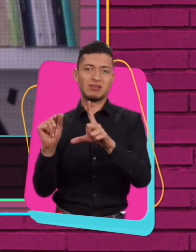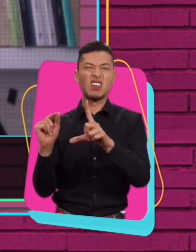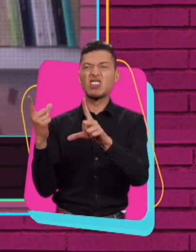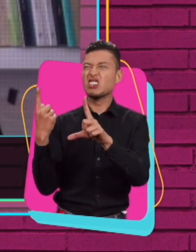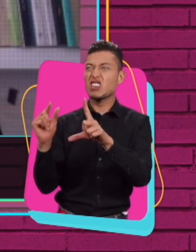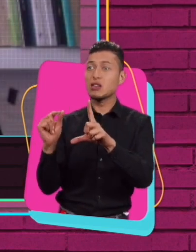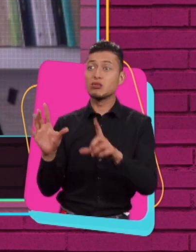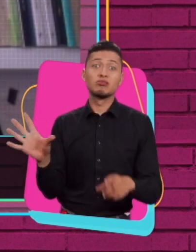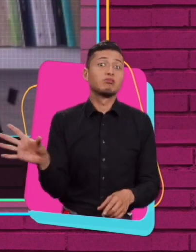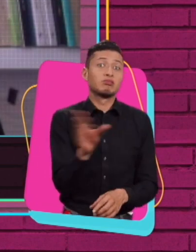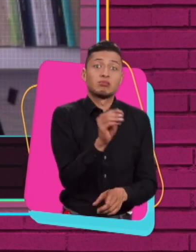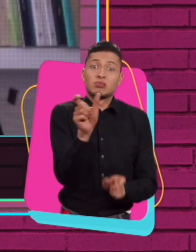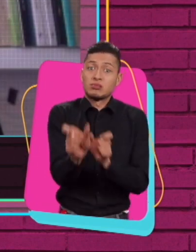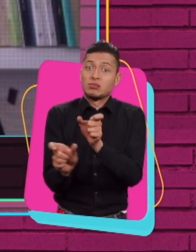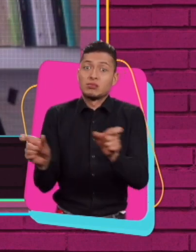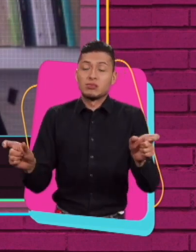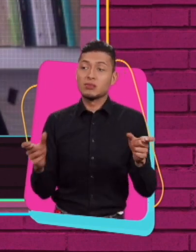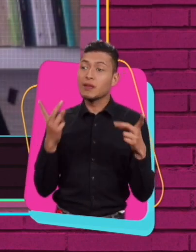todo el mundo